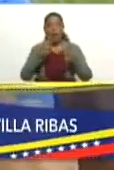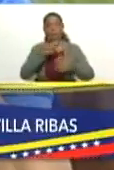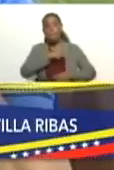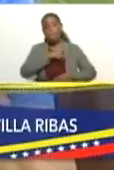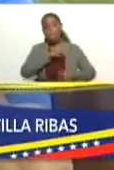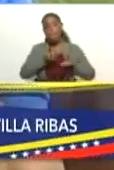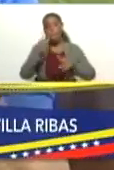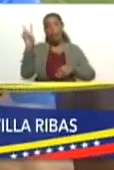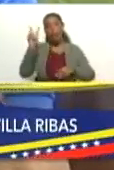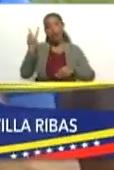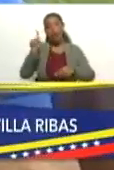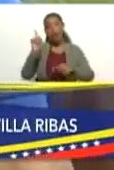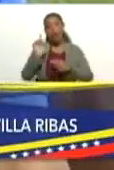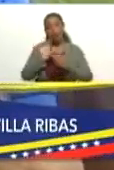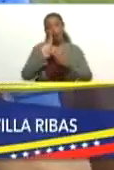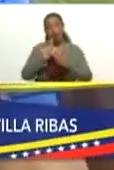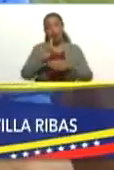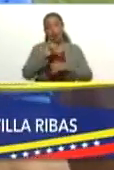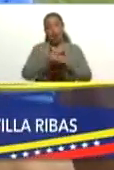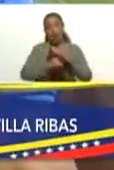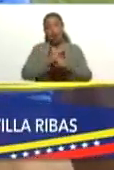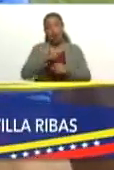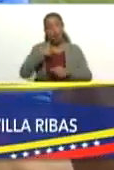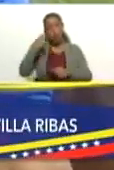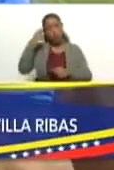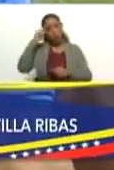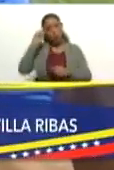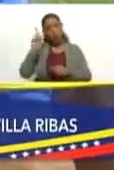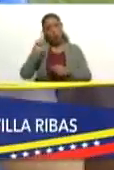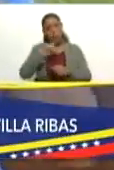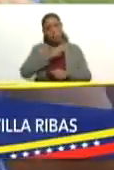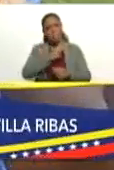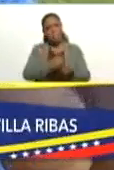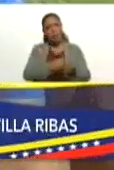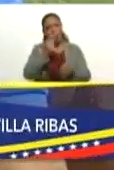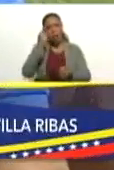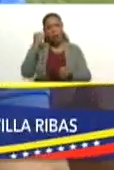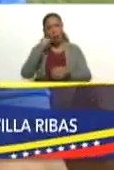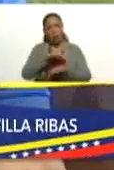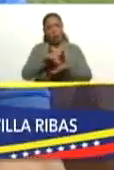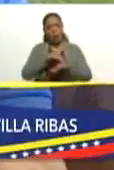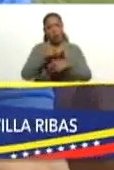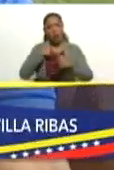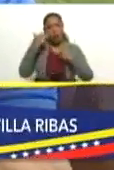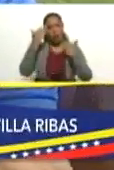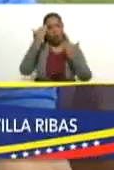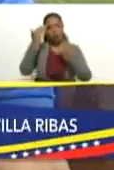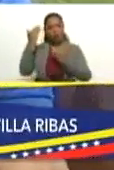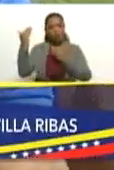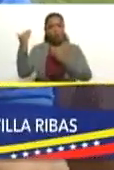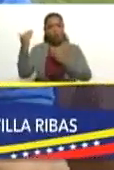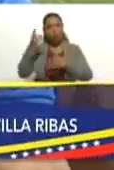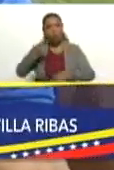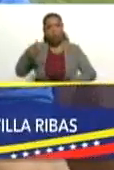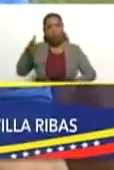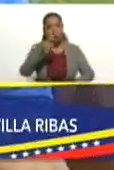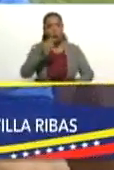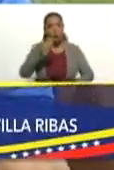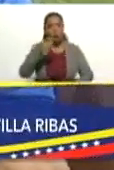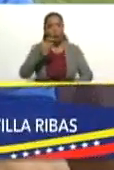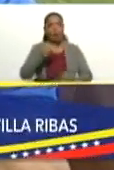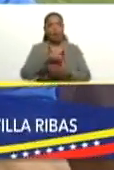es un referente internacional. Yo recuerdo, pues, que nuestro hermano ministro, a quien también saludo, hijo de un carupanero,